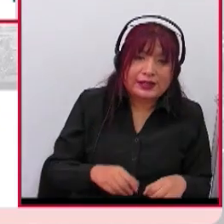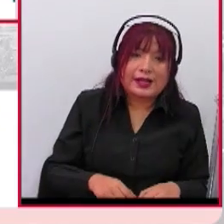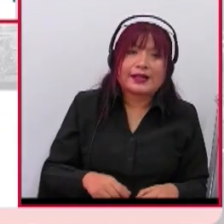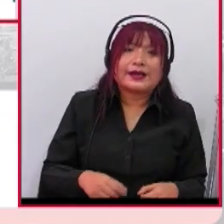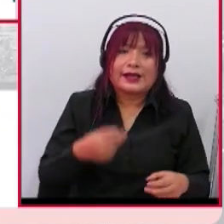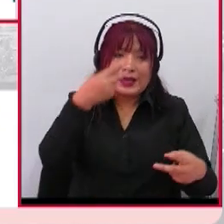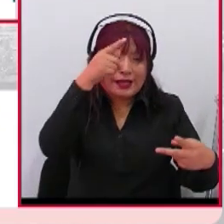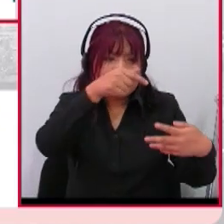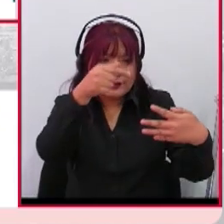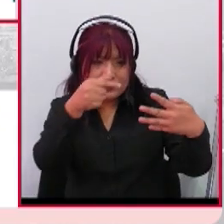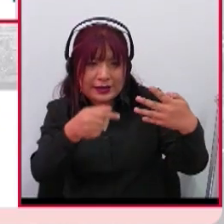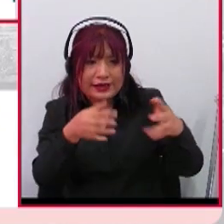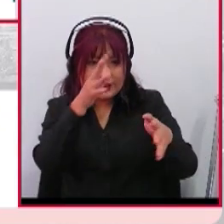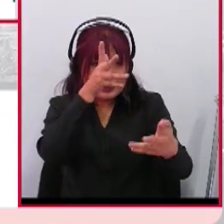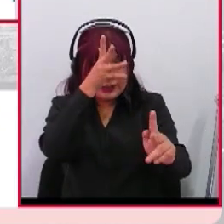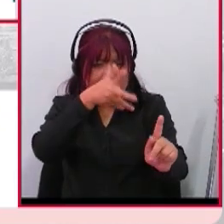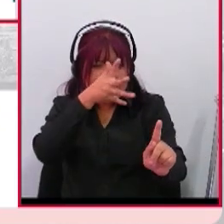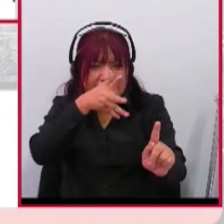marcha.